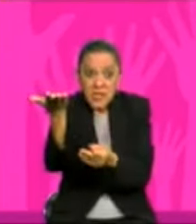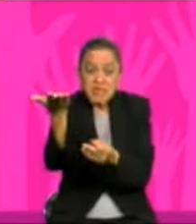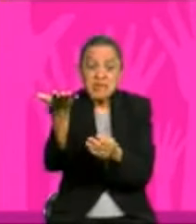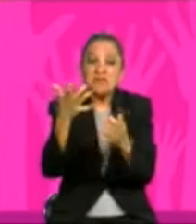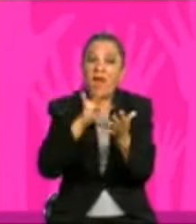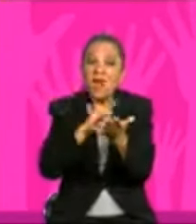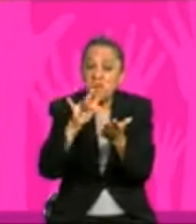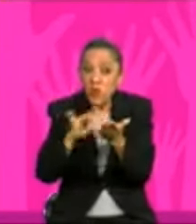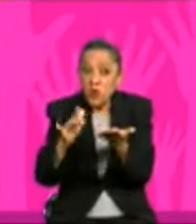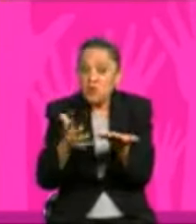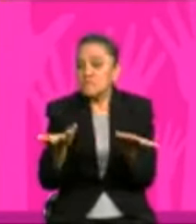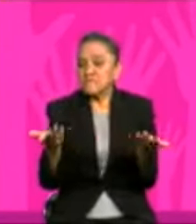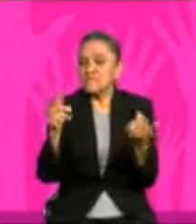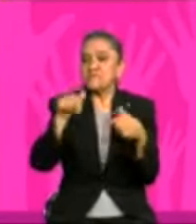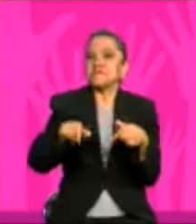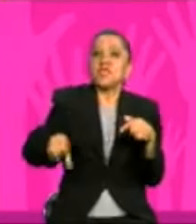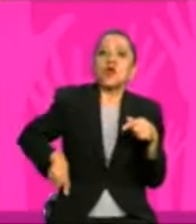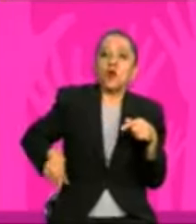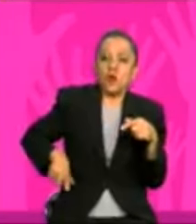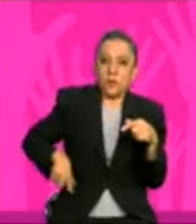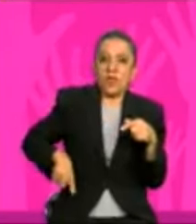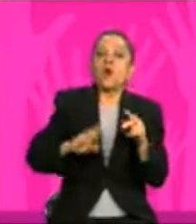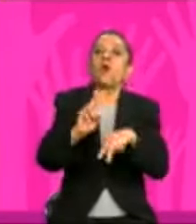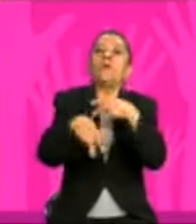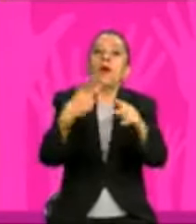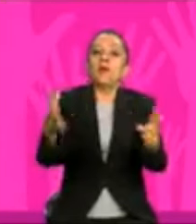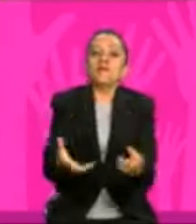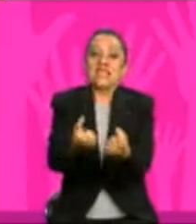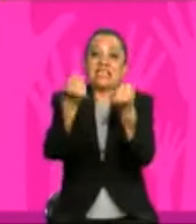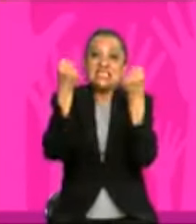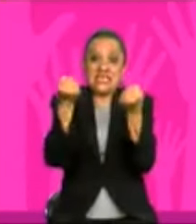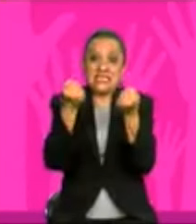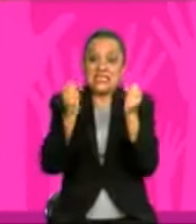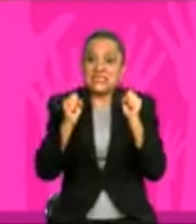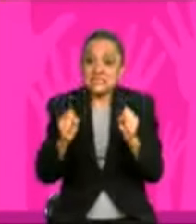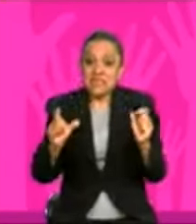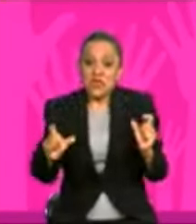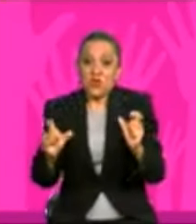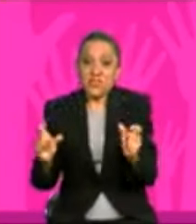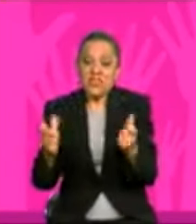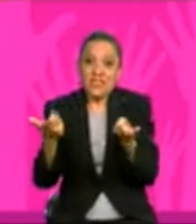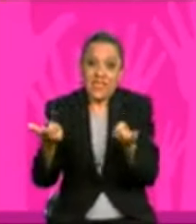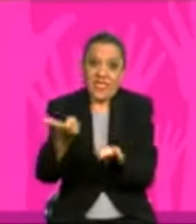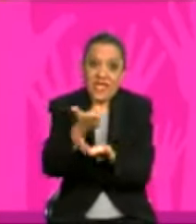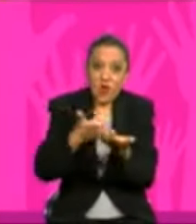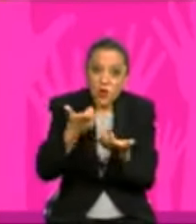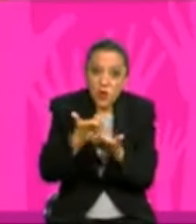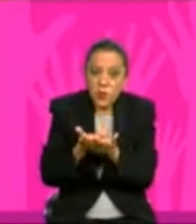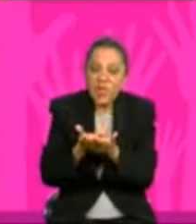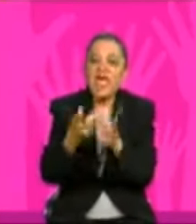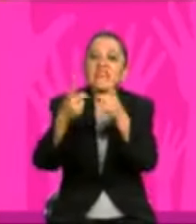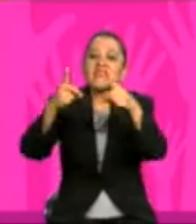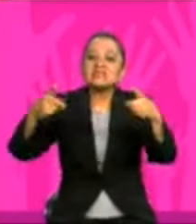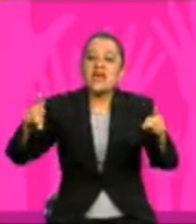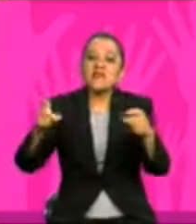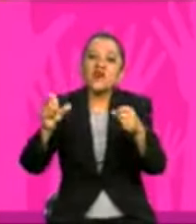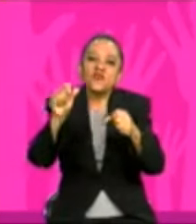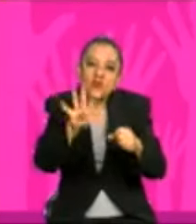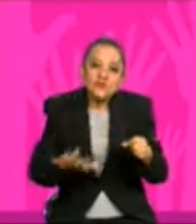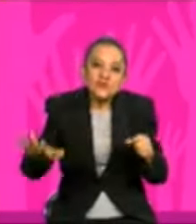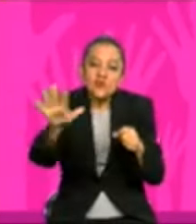donde vayamos a rescatar la seguridad, la economía, el desarrollo social, sobre todo el empleo. En nuestro